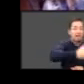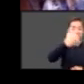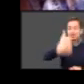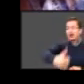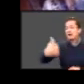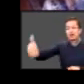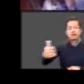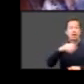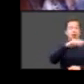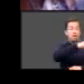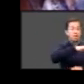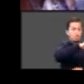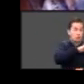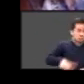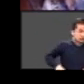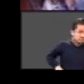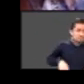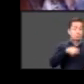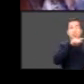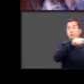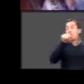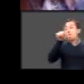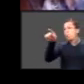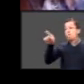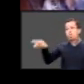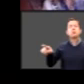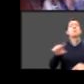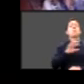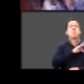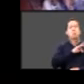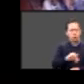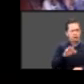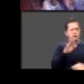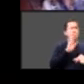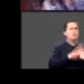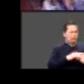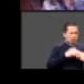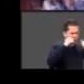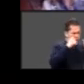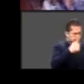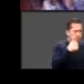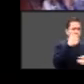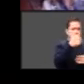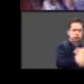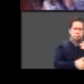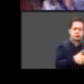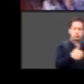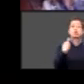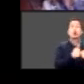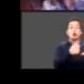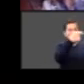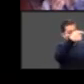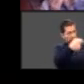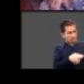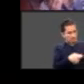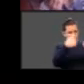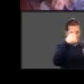poder llevar progresivamente las atenciones de la ruta entonces